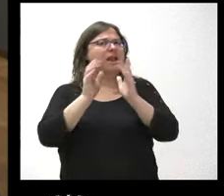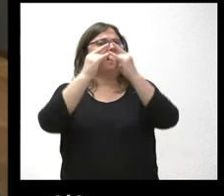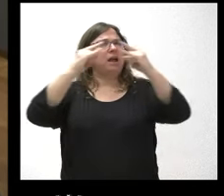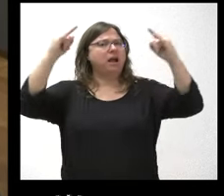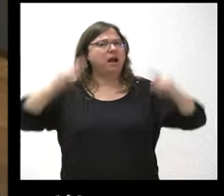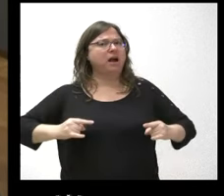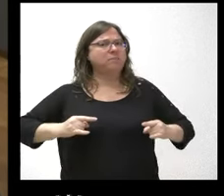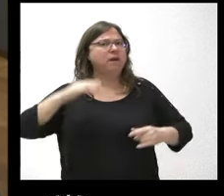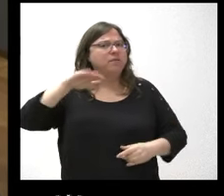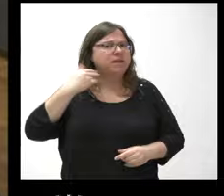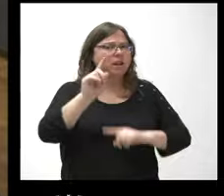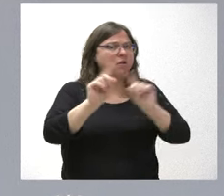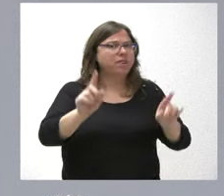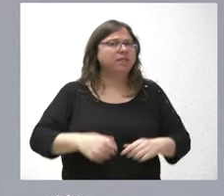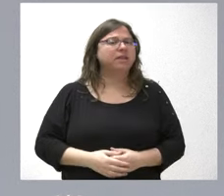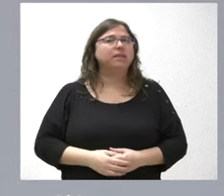allí.